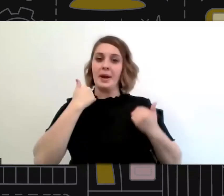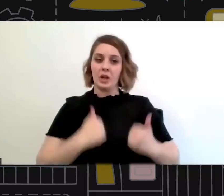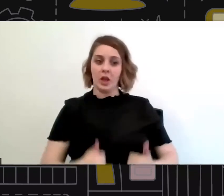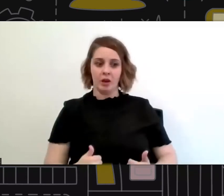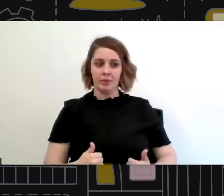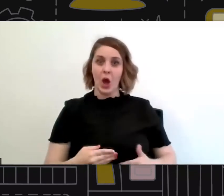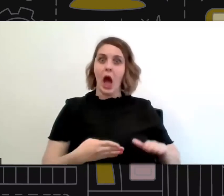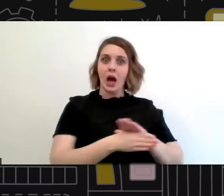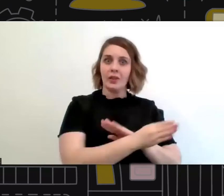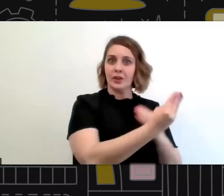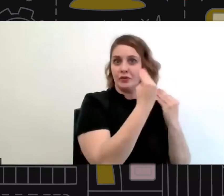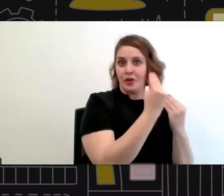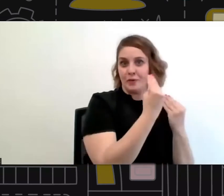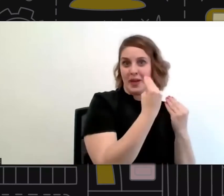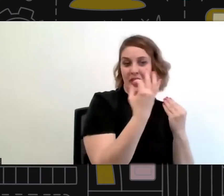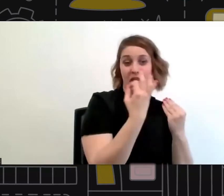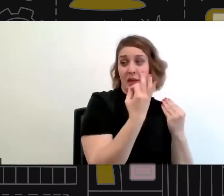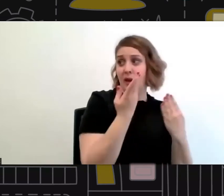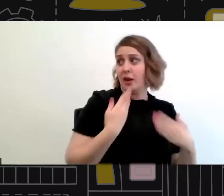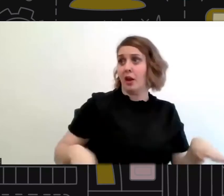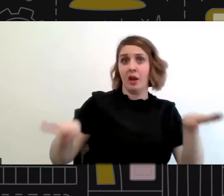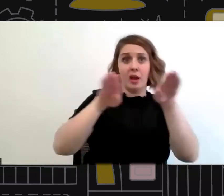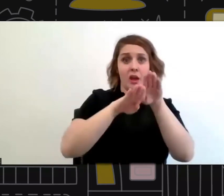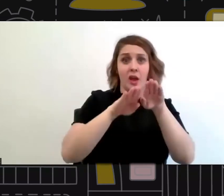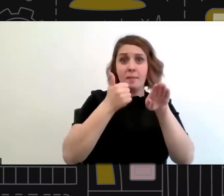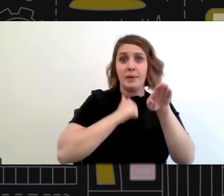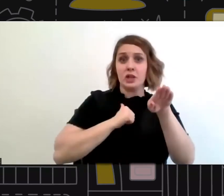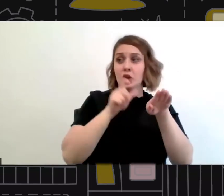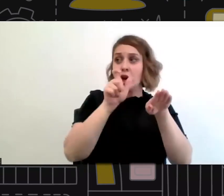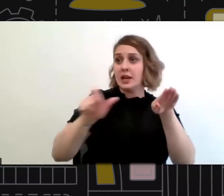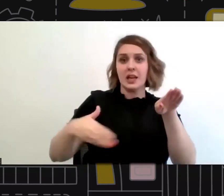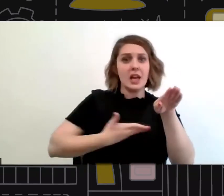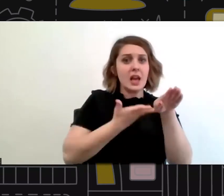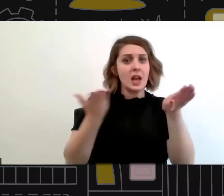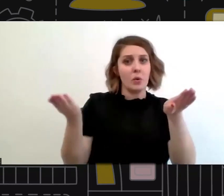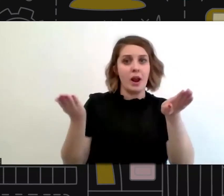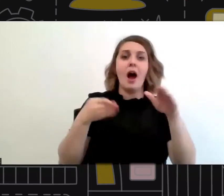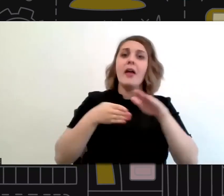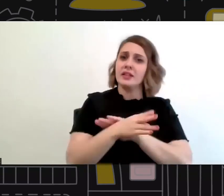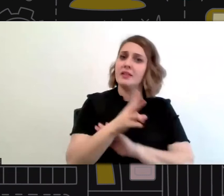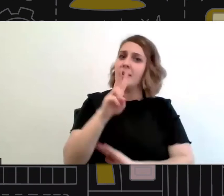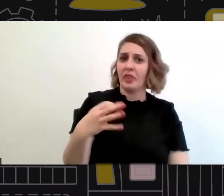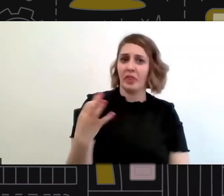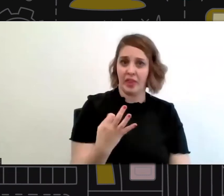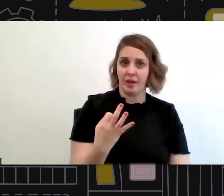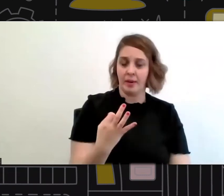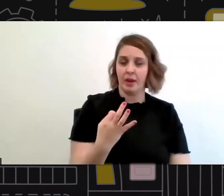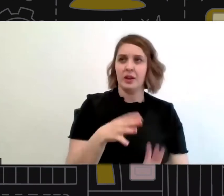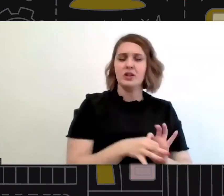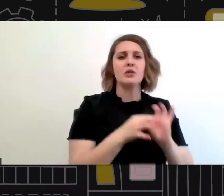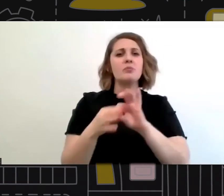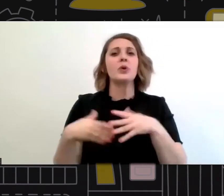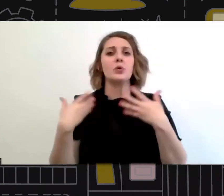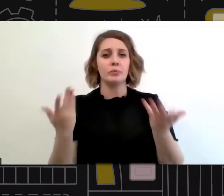esa formación en igualdad de oportunidades que otras personas y que esté dotada de accesibilidad. ¿Esto con qué conecta? Pues conecta con los